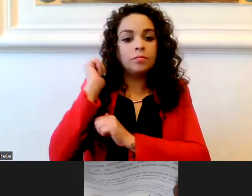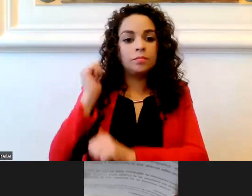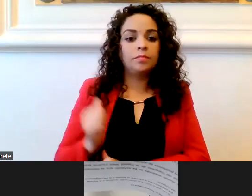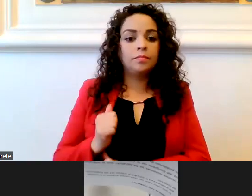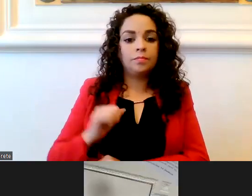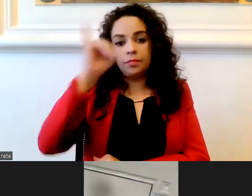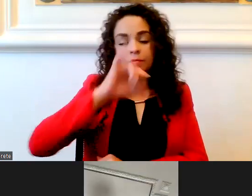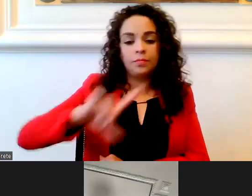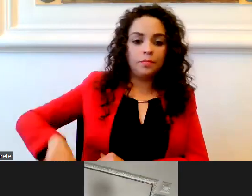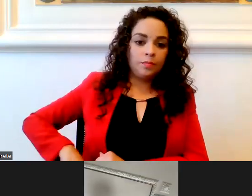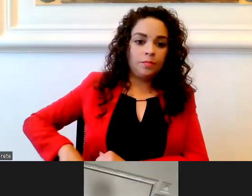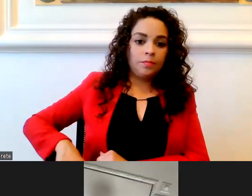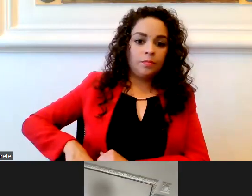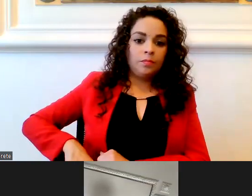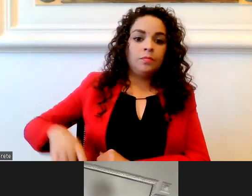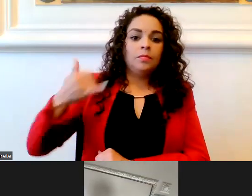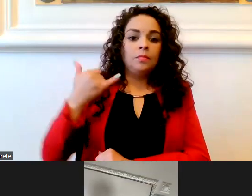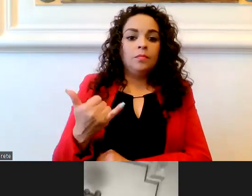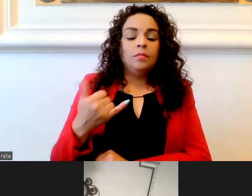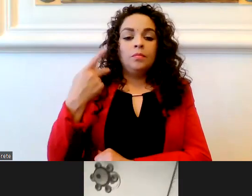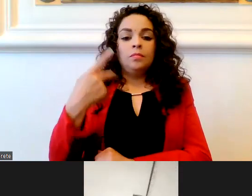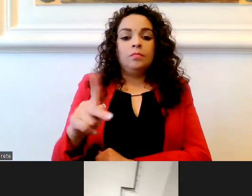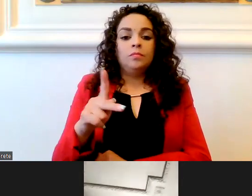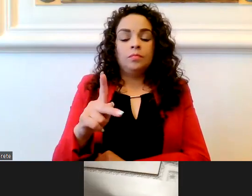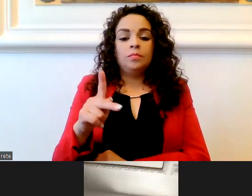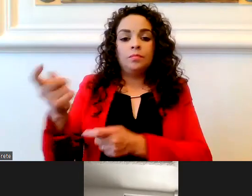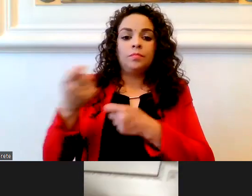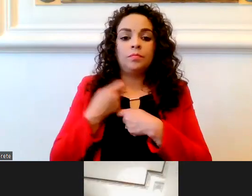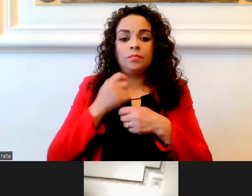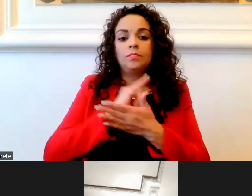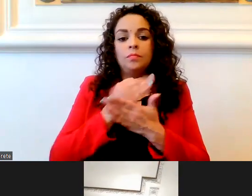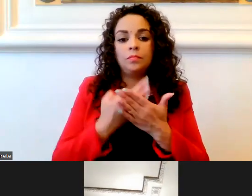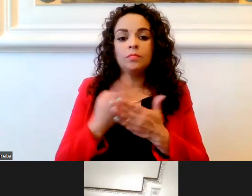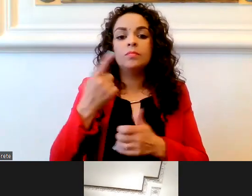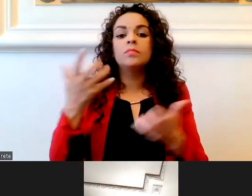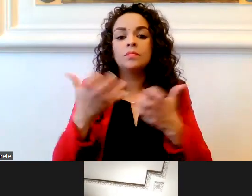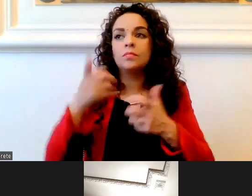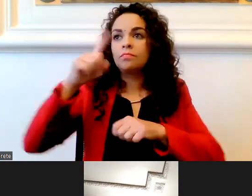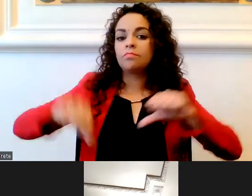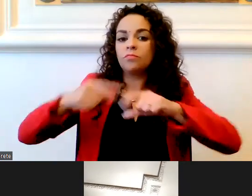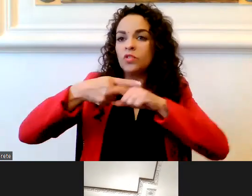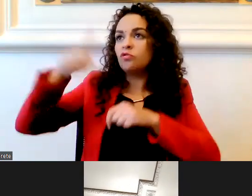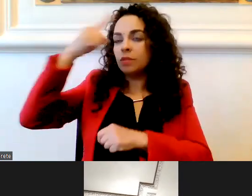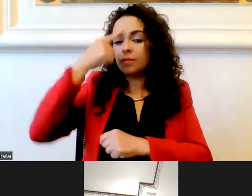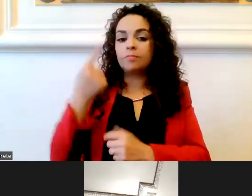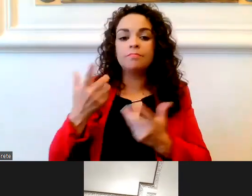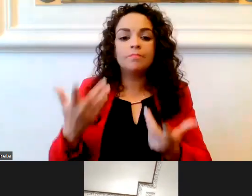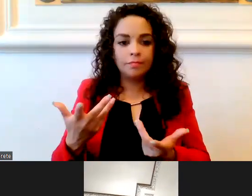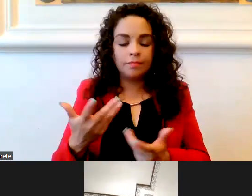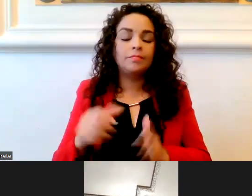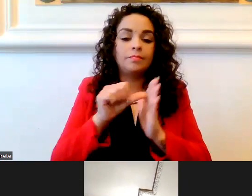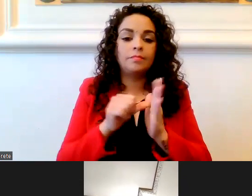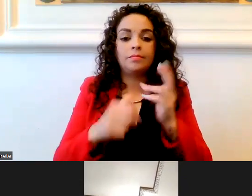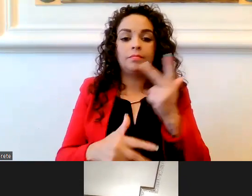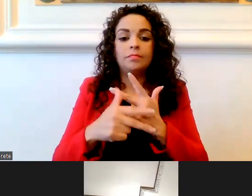público sobre las actividades realizadas. Específicamente los artículos 315 al 317 del reglamento